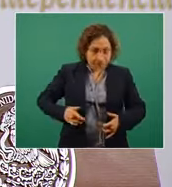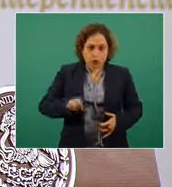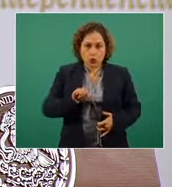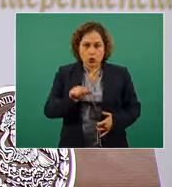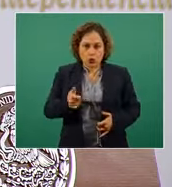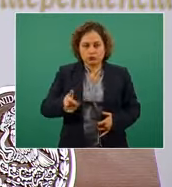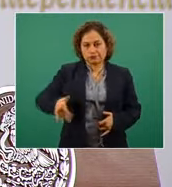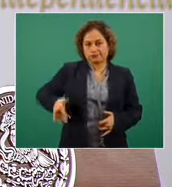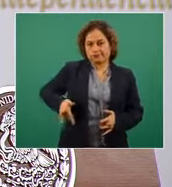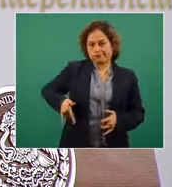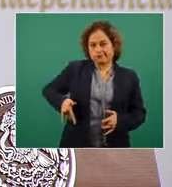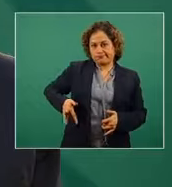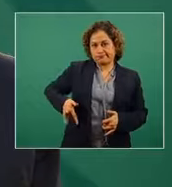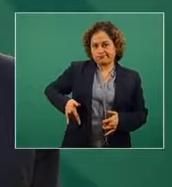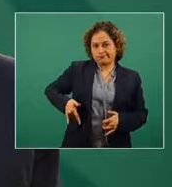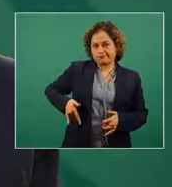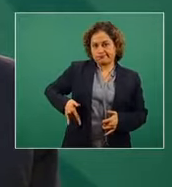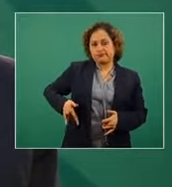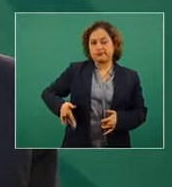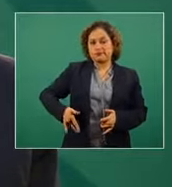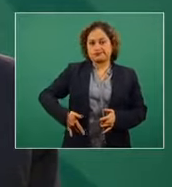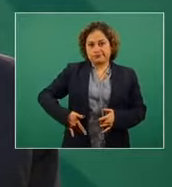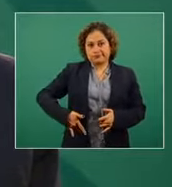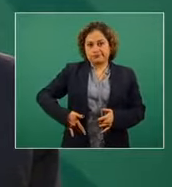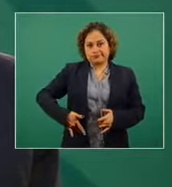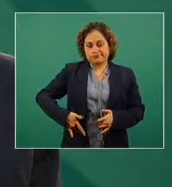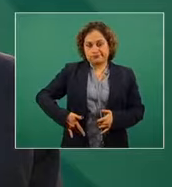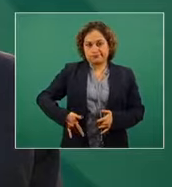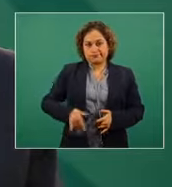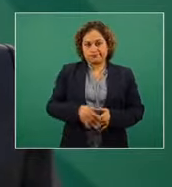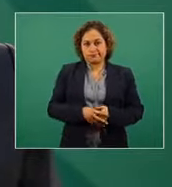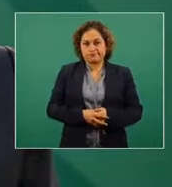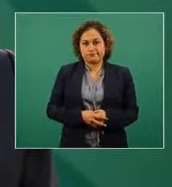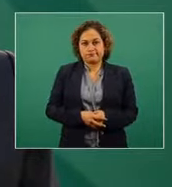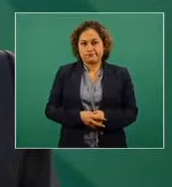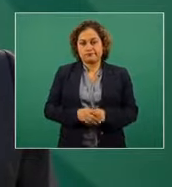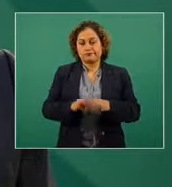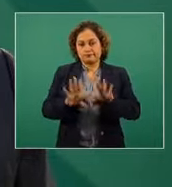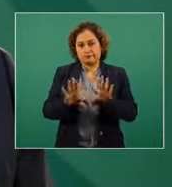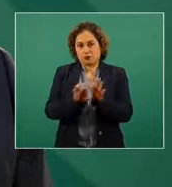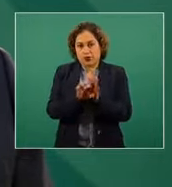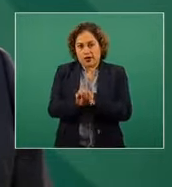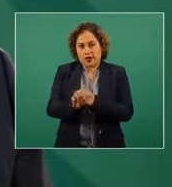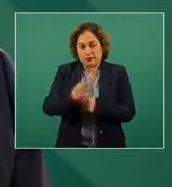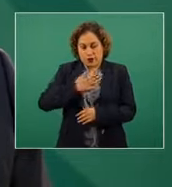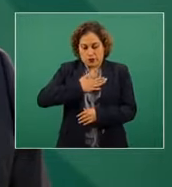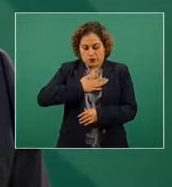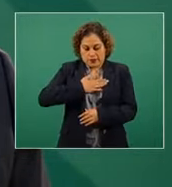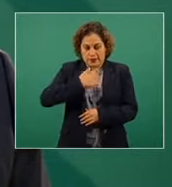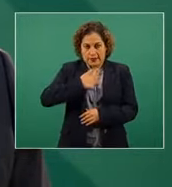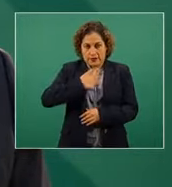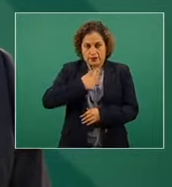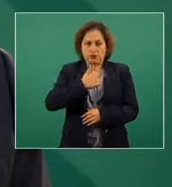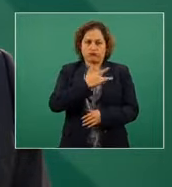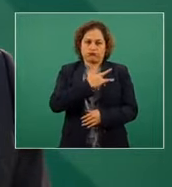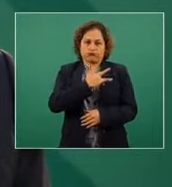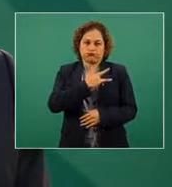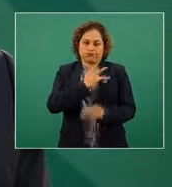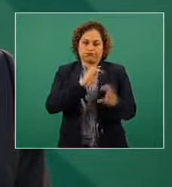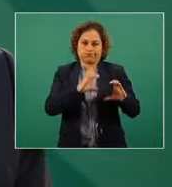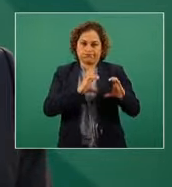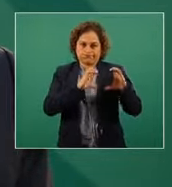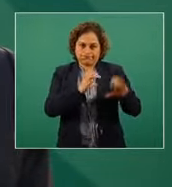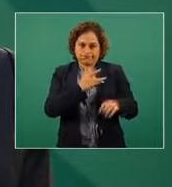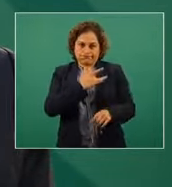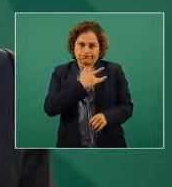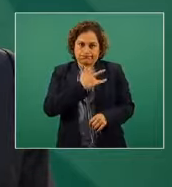riñones, el hígado, en mi caso, del corazón,